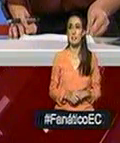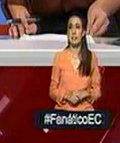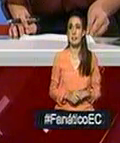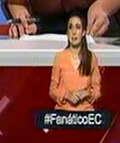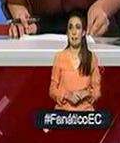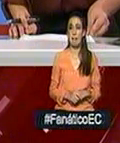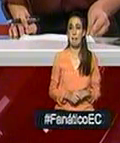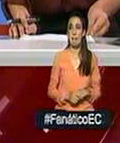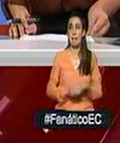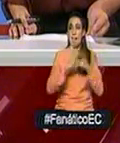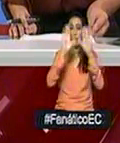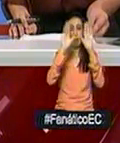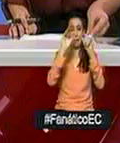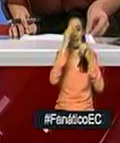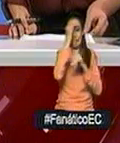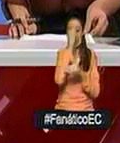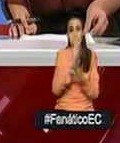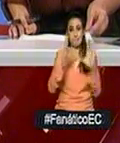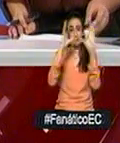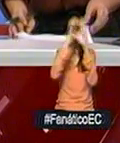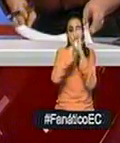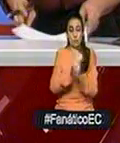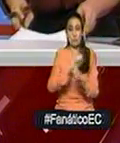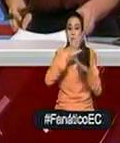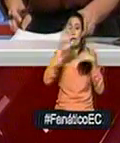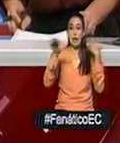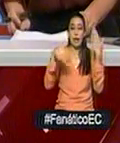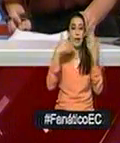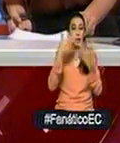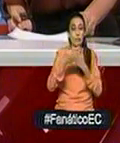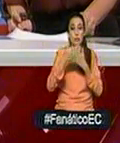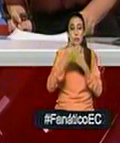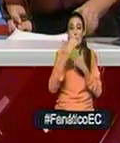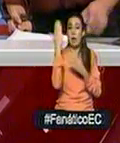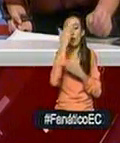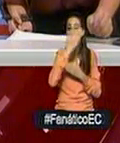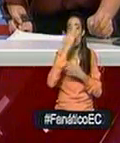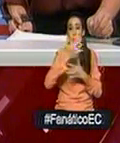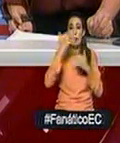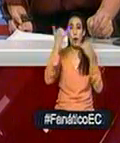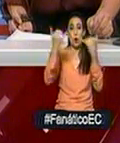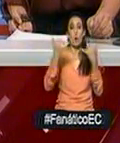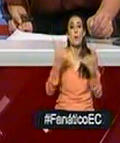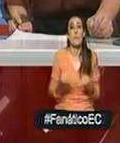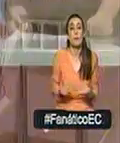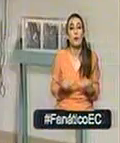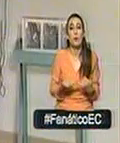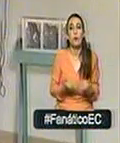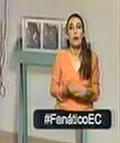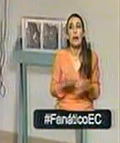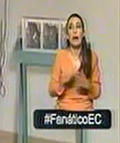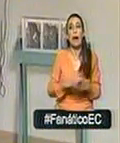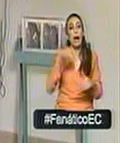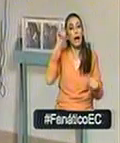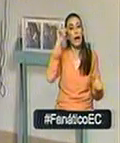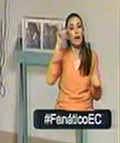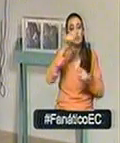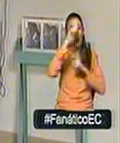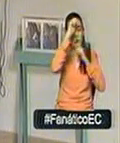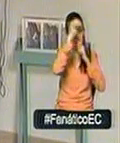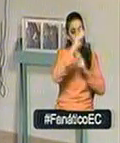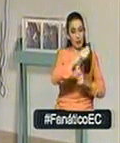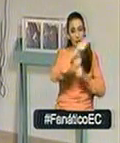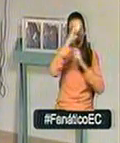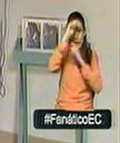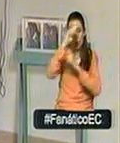Hola, María del Carmen, ¿cómo estás? Buenas noches. Un cordial saludo para ti y a los amigos televidentes. Estamos hoy todavía rindiendo homenaje al campeón de la Copa